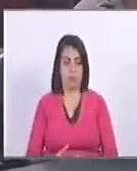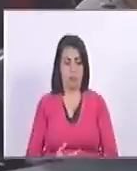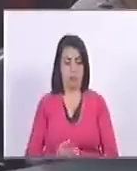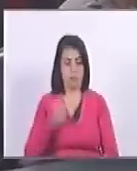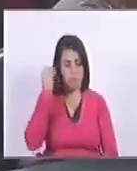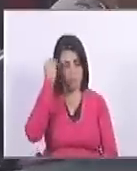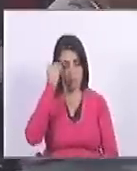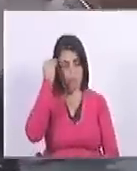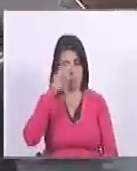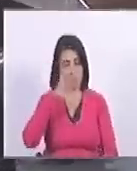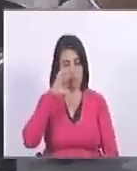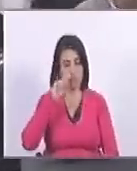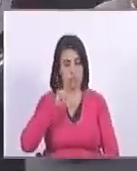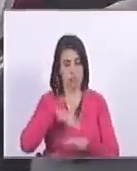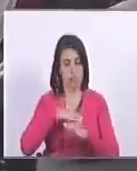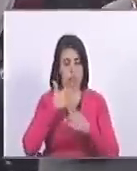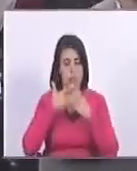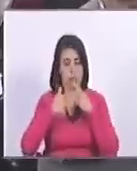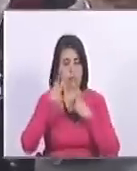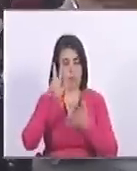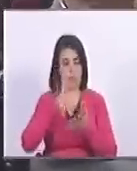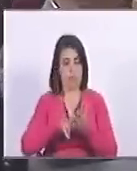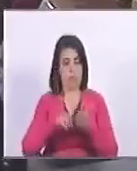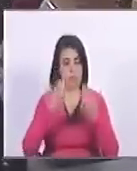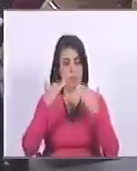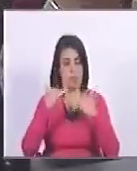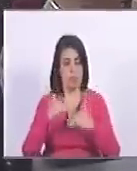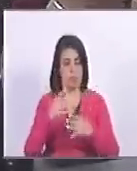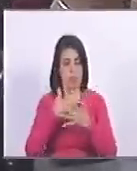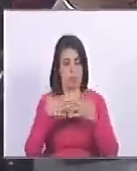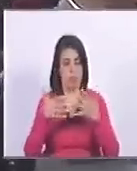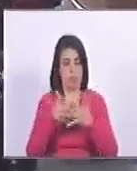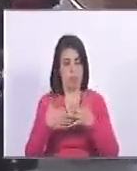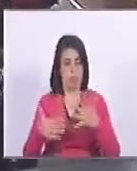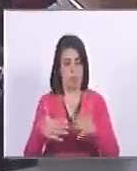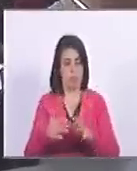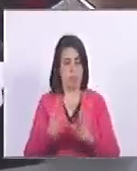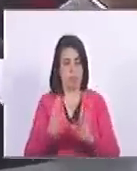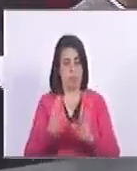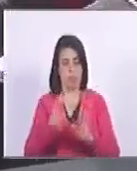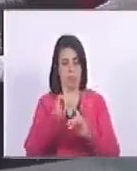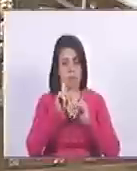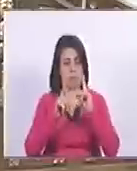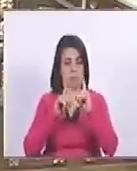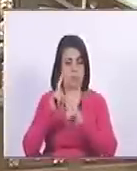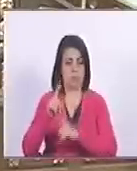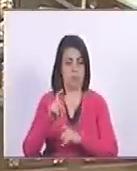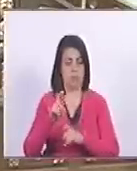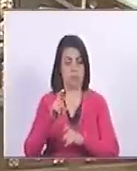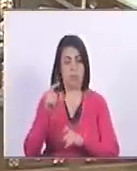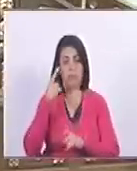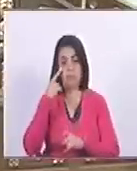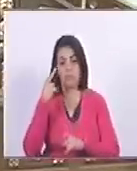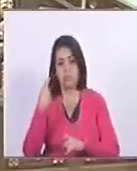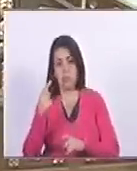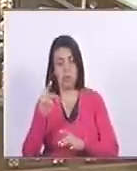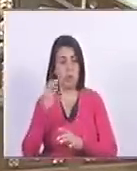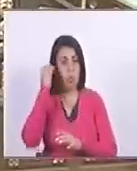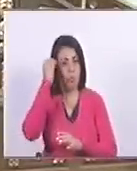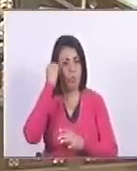y entender. Proponemos que se apruebe estos términos de redactor. Correcto. Consultor jurídico, doctor Daboe, aquí, por favor.